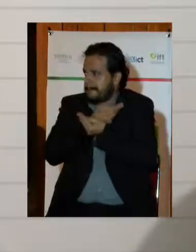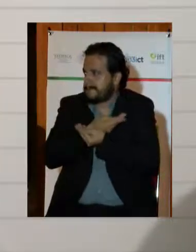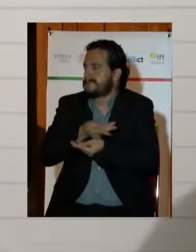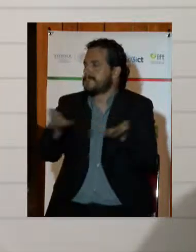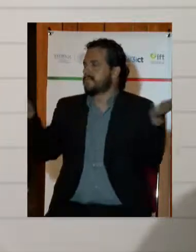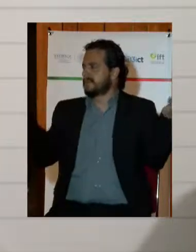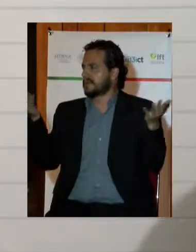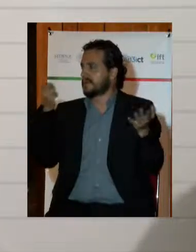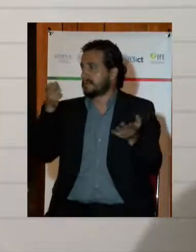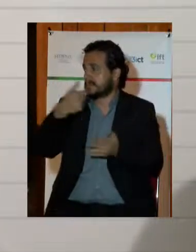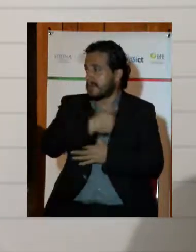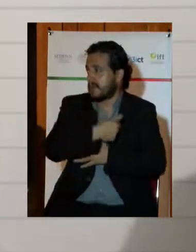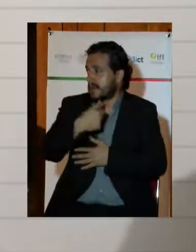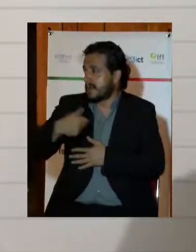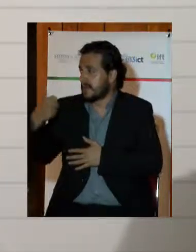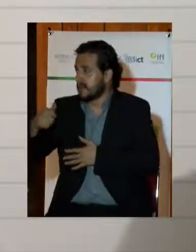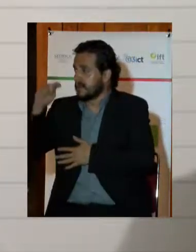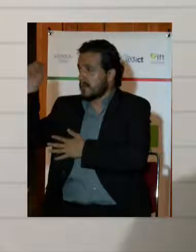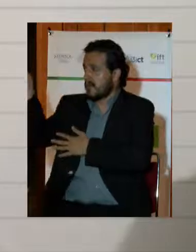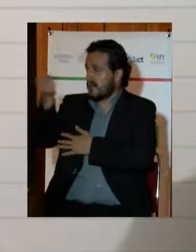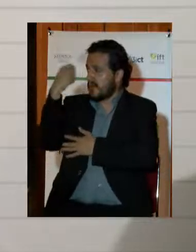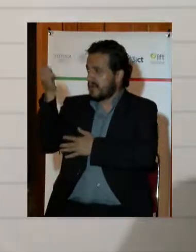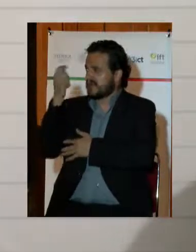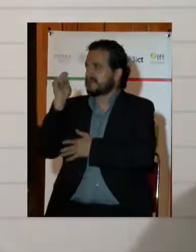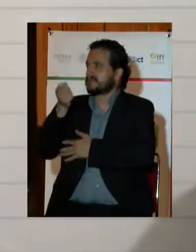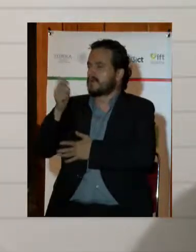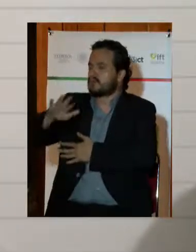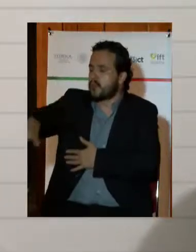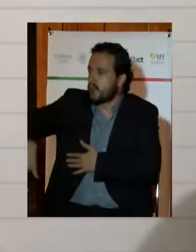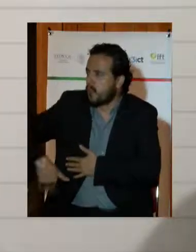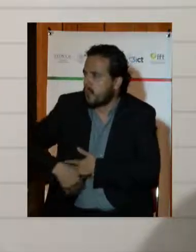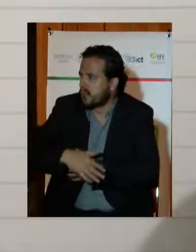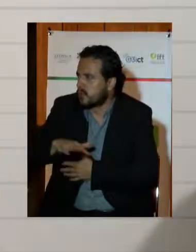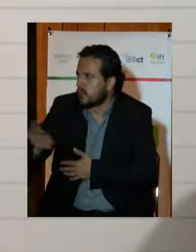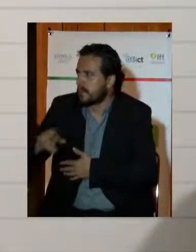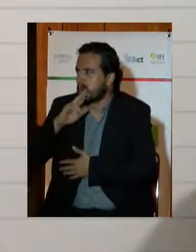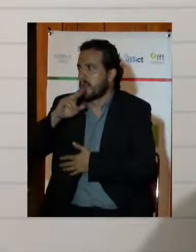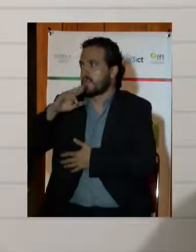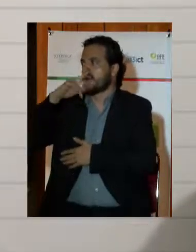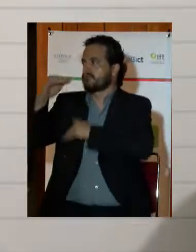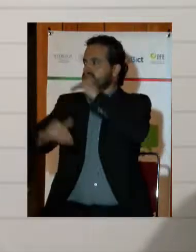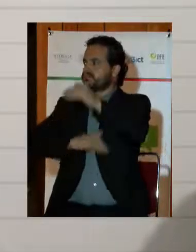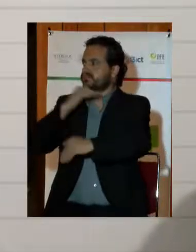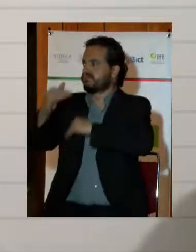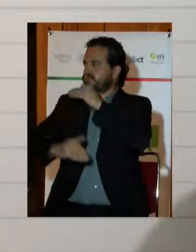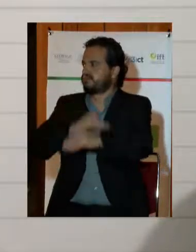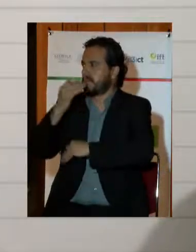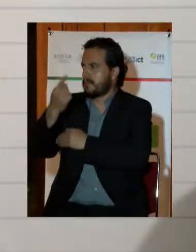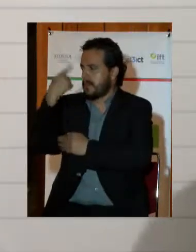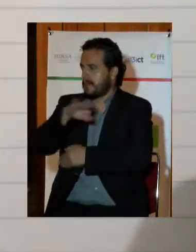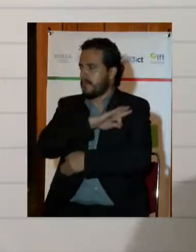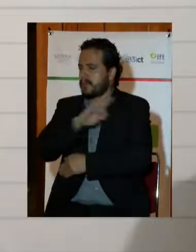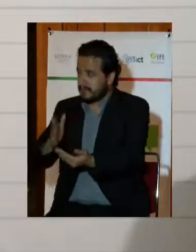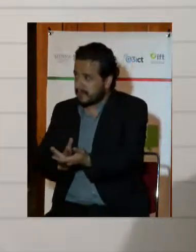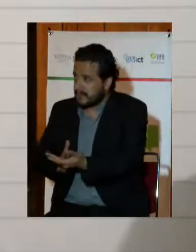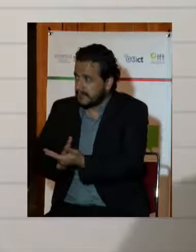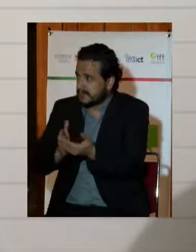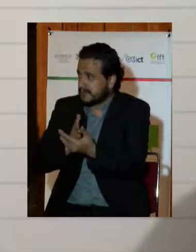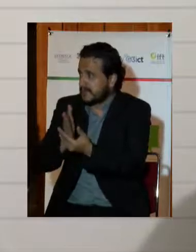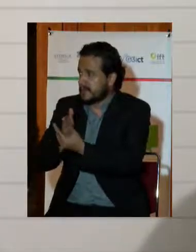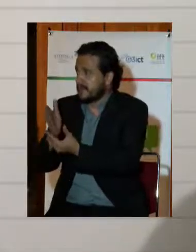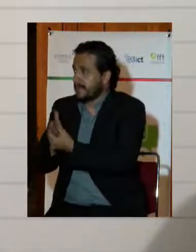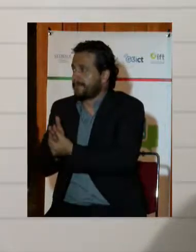operativo, Microsoft busca desarrollar más y mejores opciones de accesibilidad. Dentro de